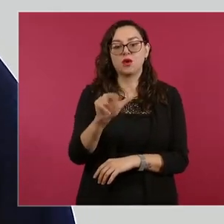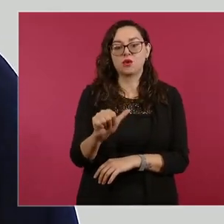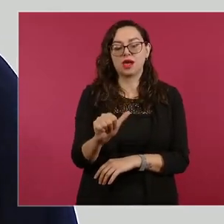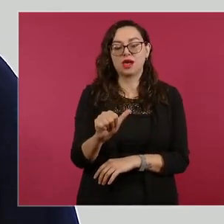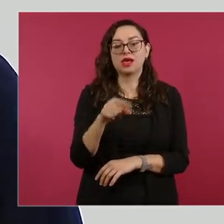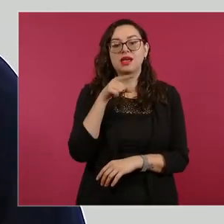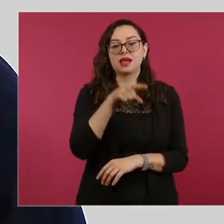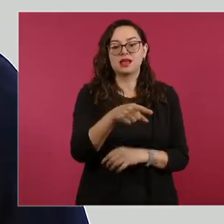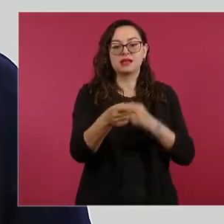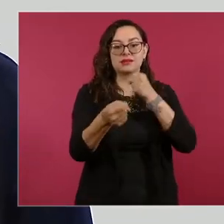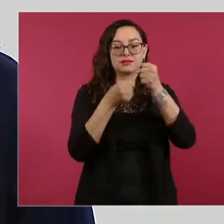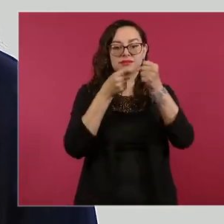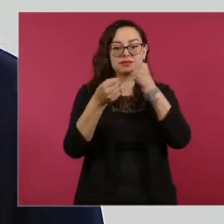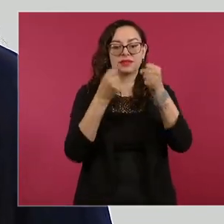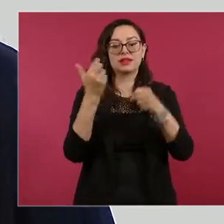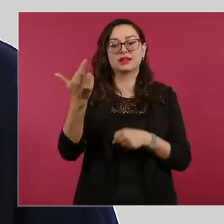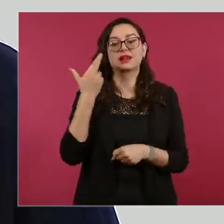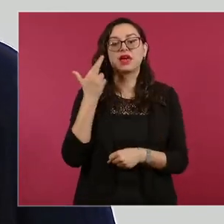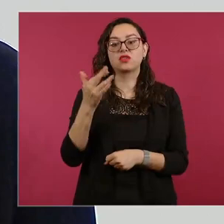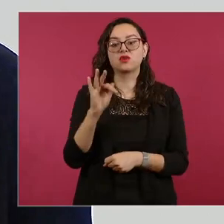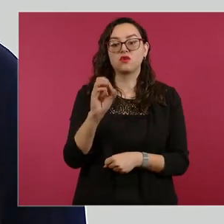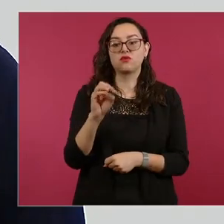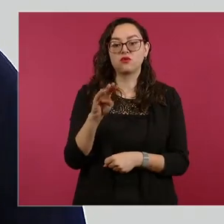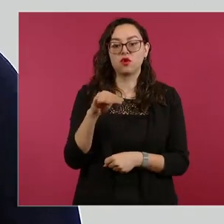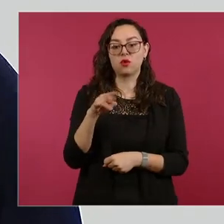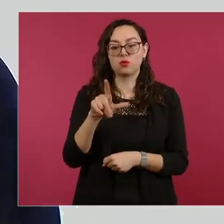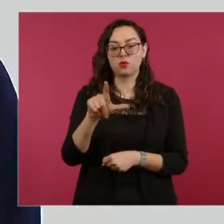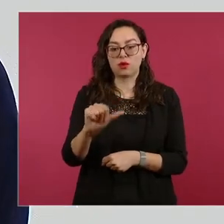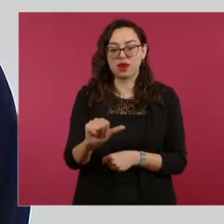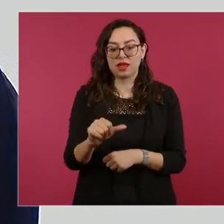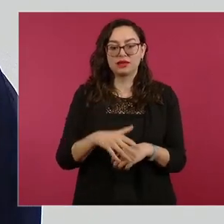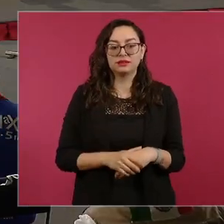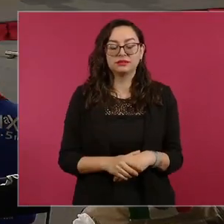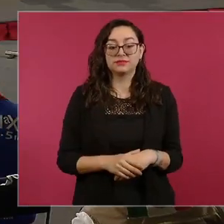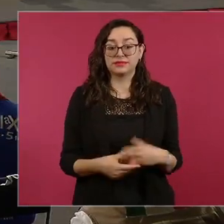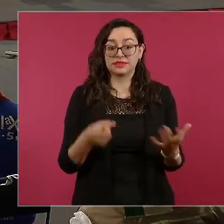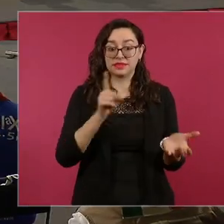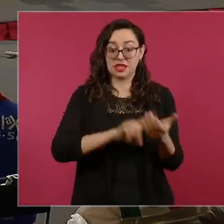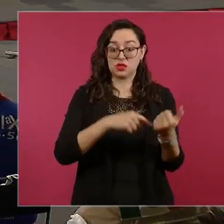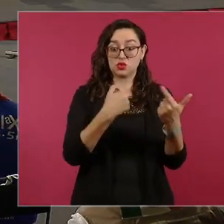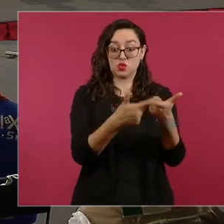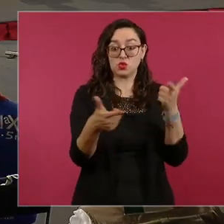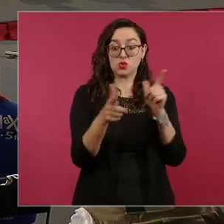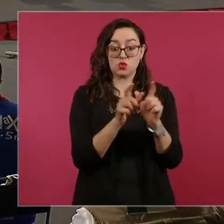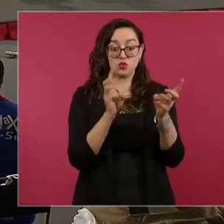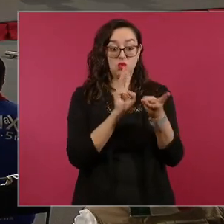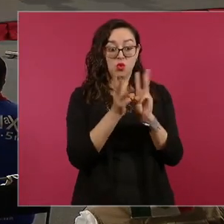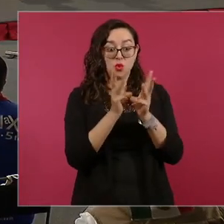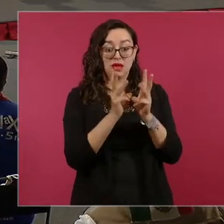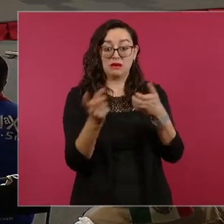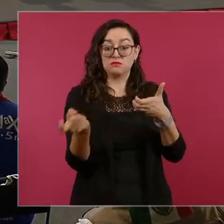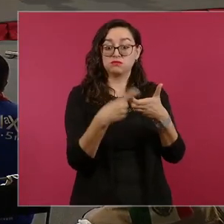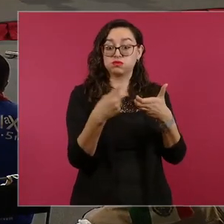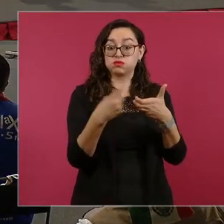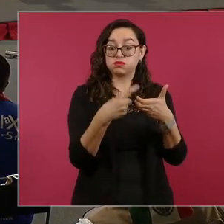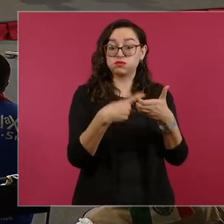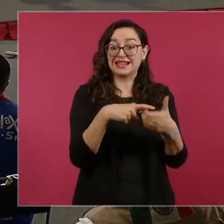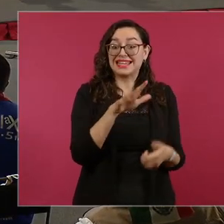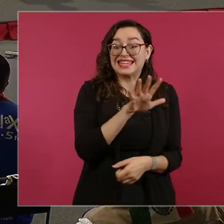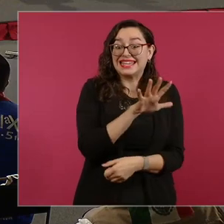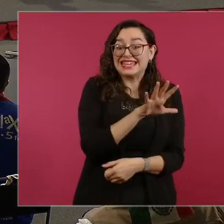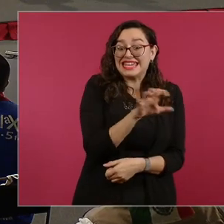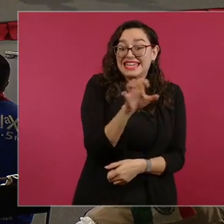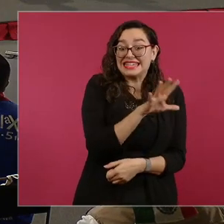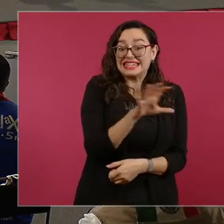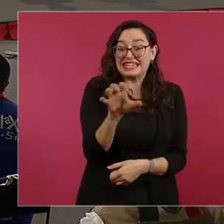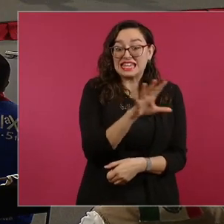reportera de Radio Fórmula. En el chat se giran instrucciones a casi 500 miembros que forman parte de este